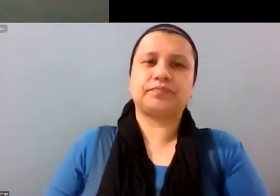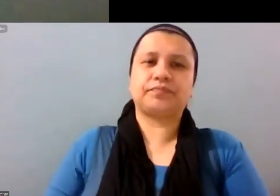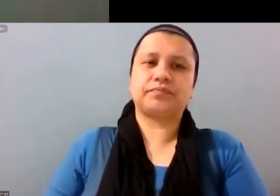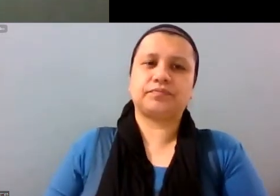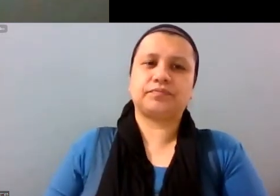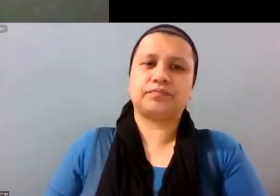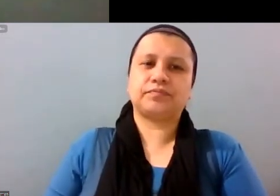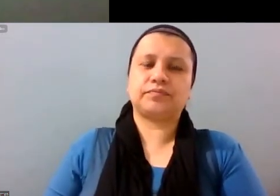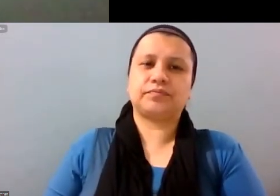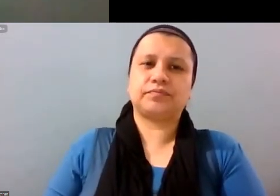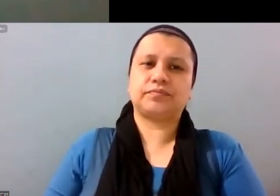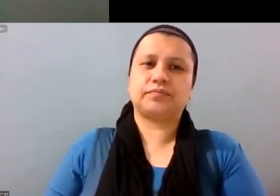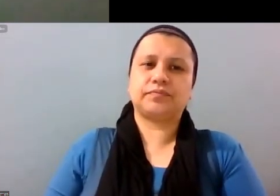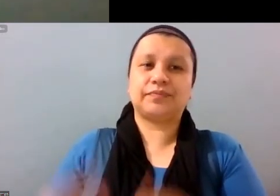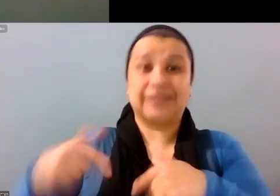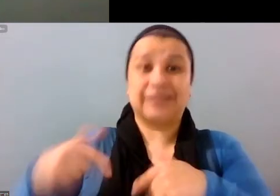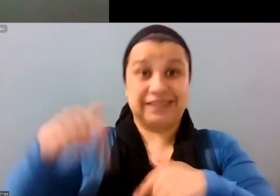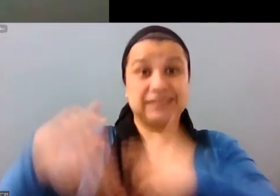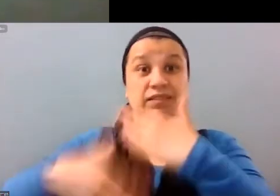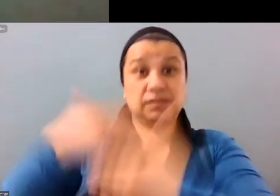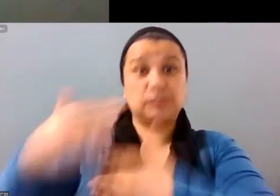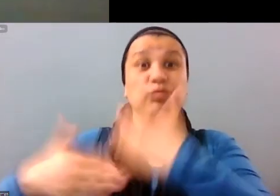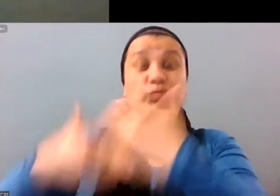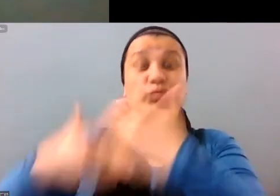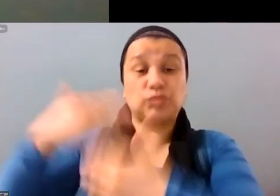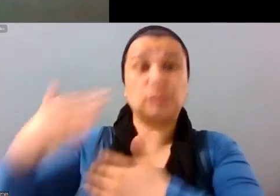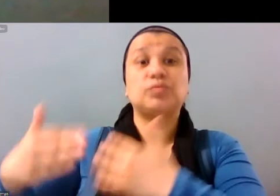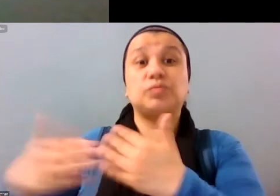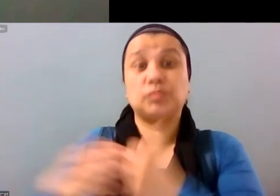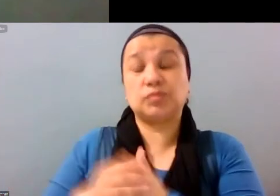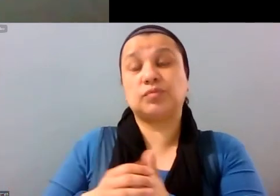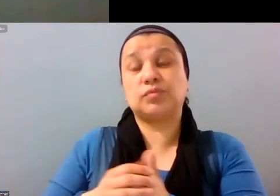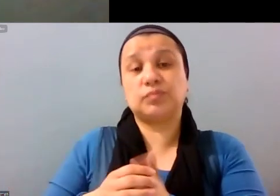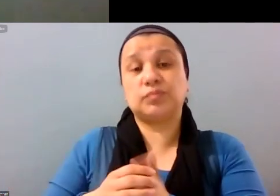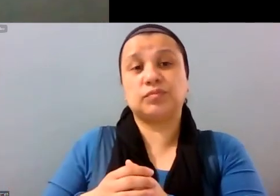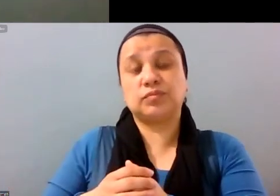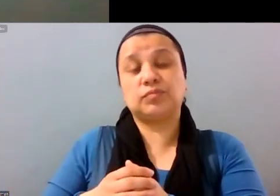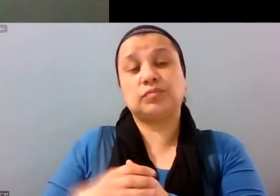este proceso ha sido un proceso pues muy